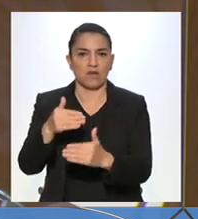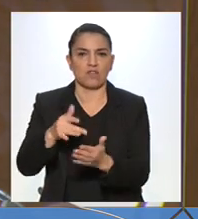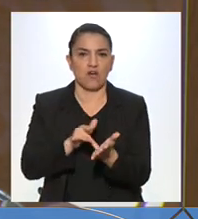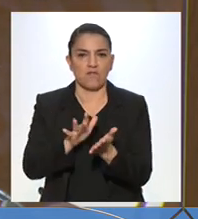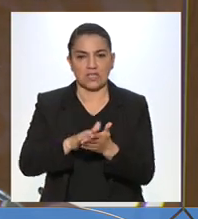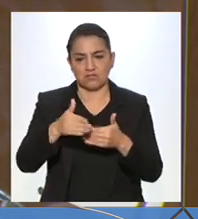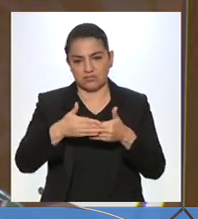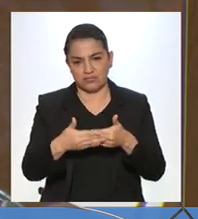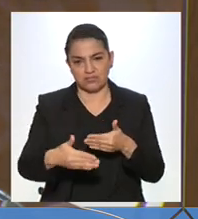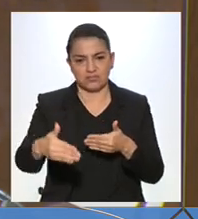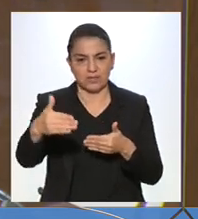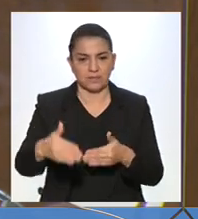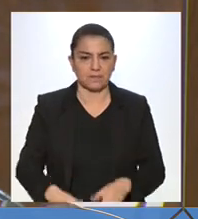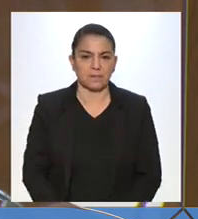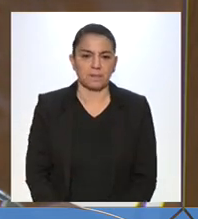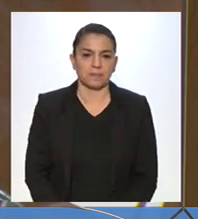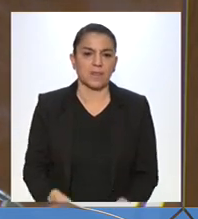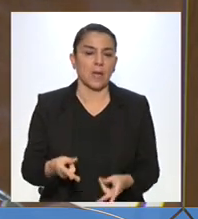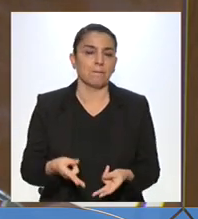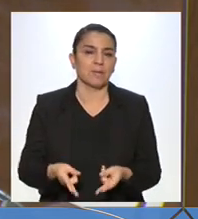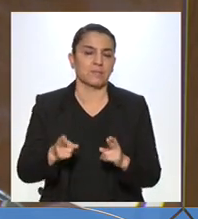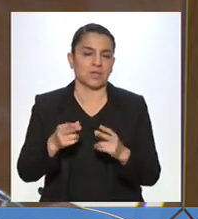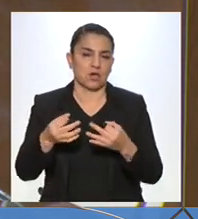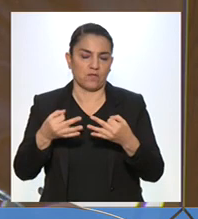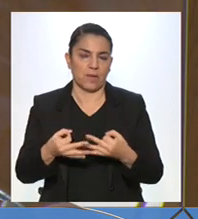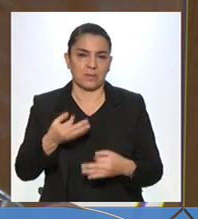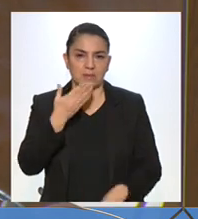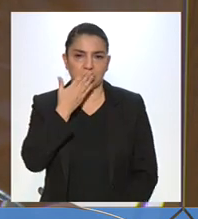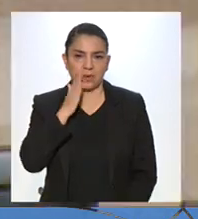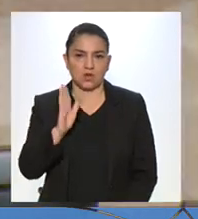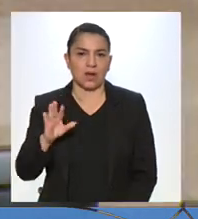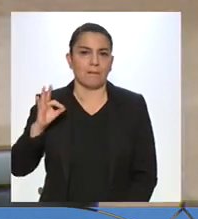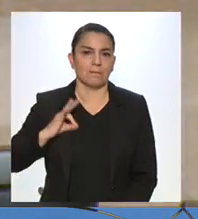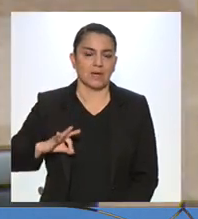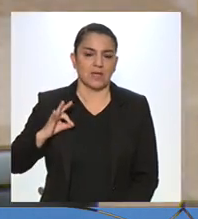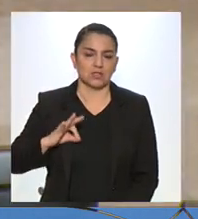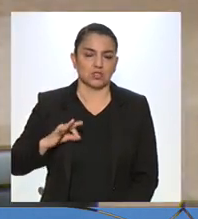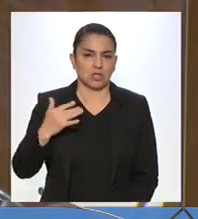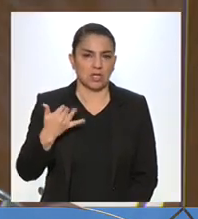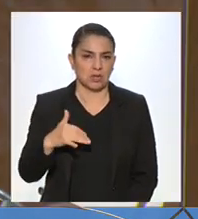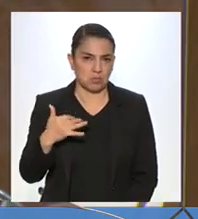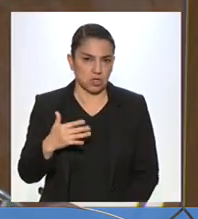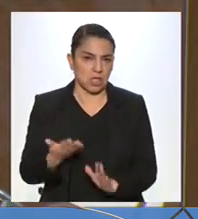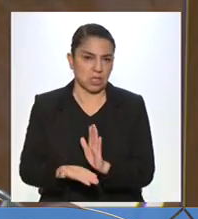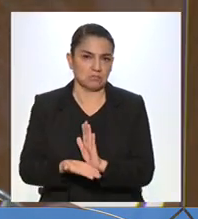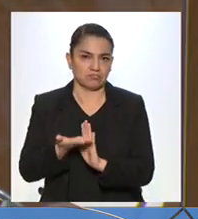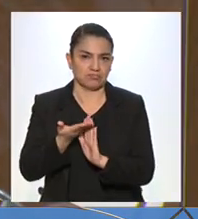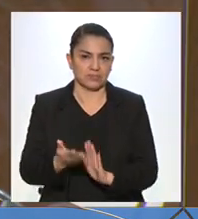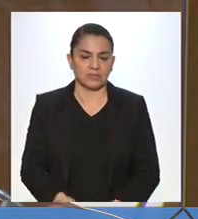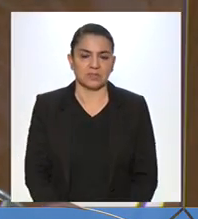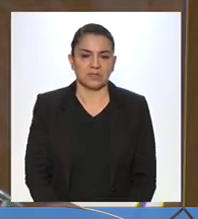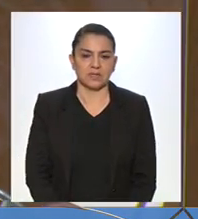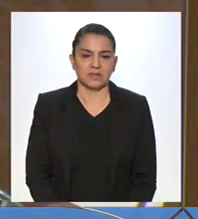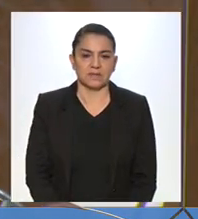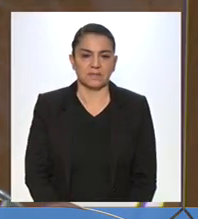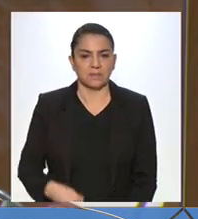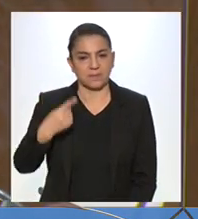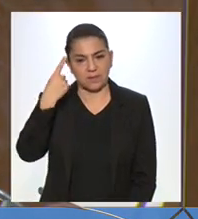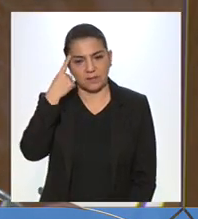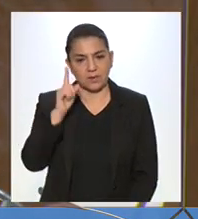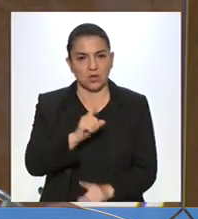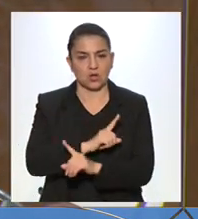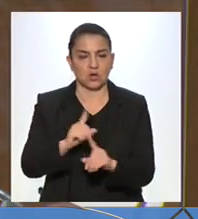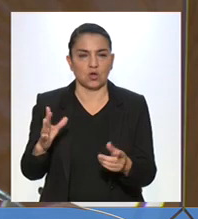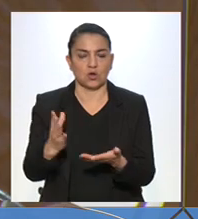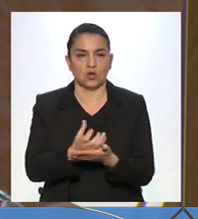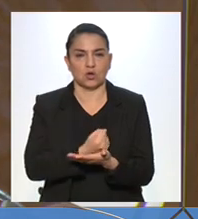adelante, que nos permitirían obviamente mejorar las pensiones significativamente de los sectores. Pero no hemos logrado